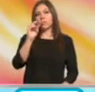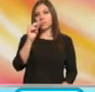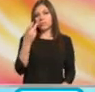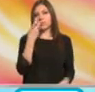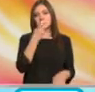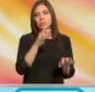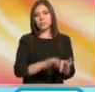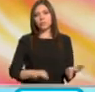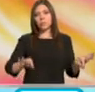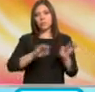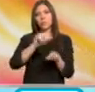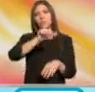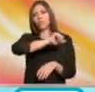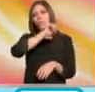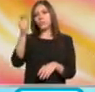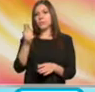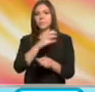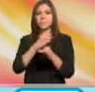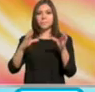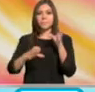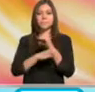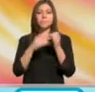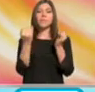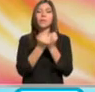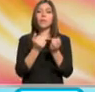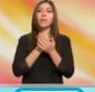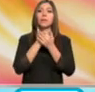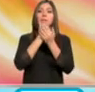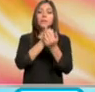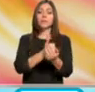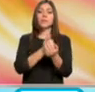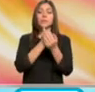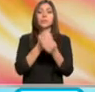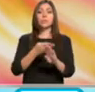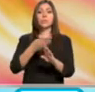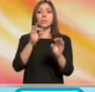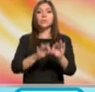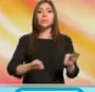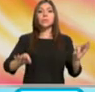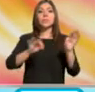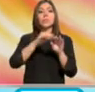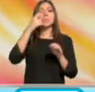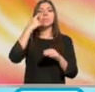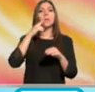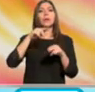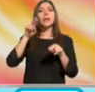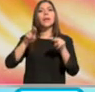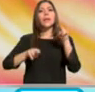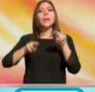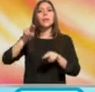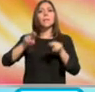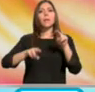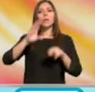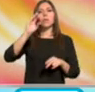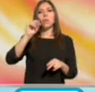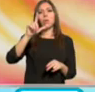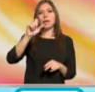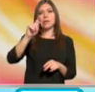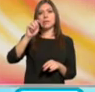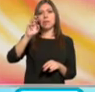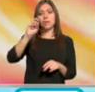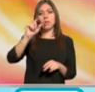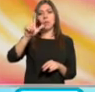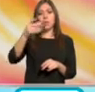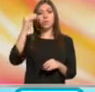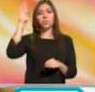muy importante. Otro dato, ayuda de manera muy importante a bajar los niveles de colesterol, los triglicéridos. Se ha